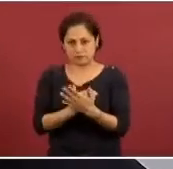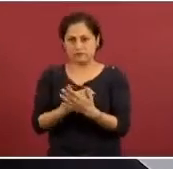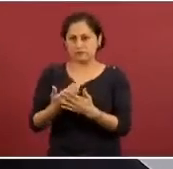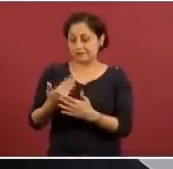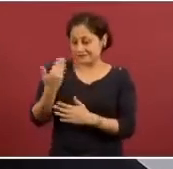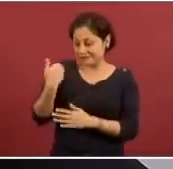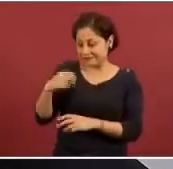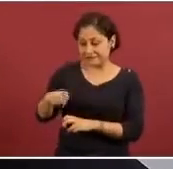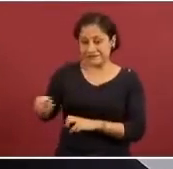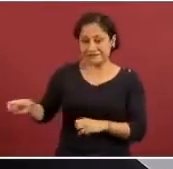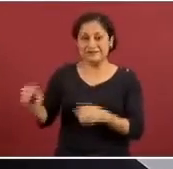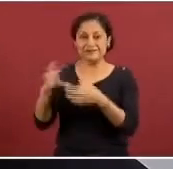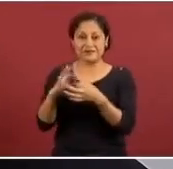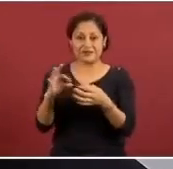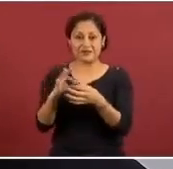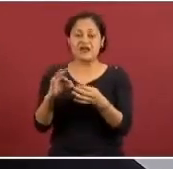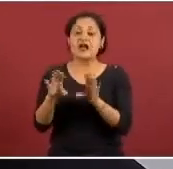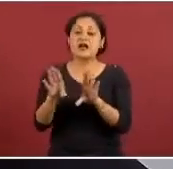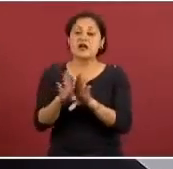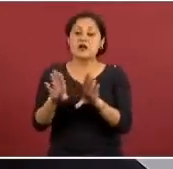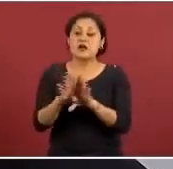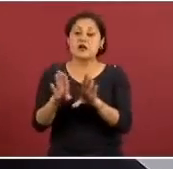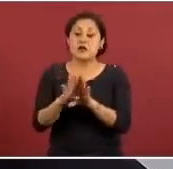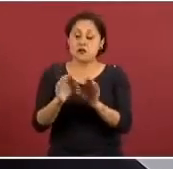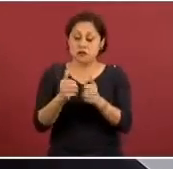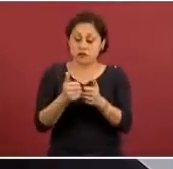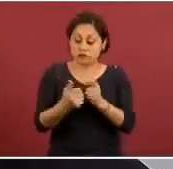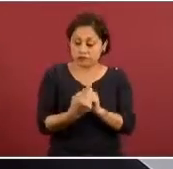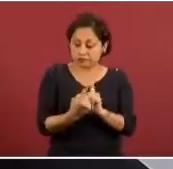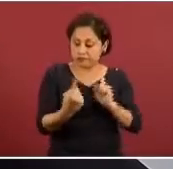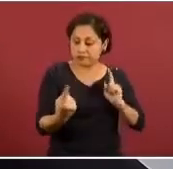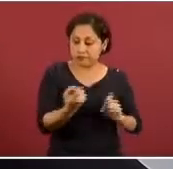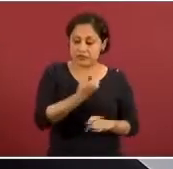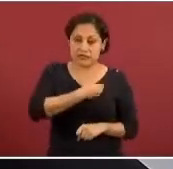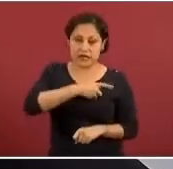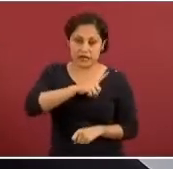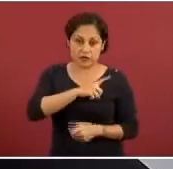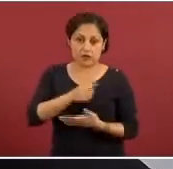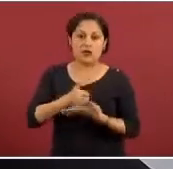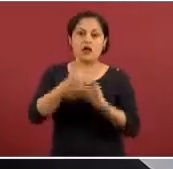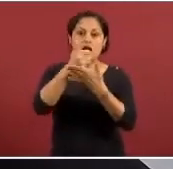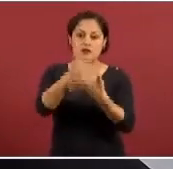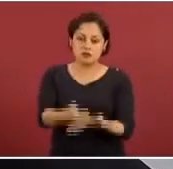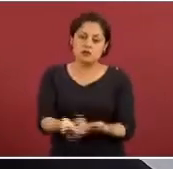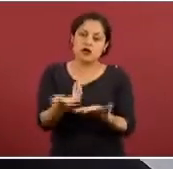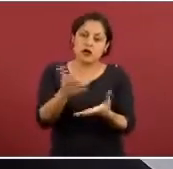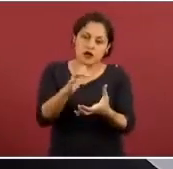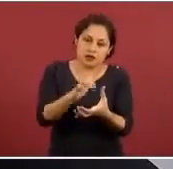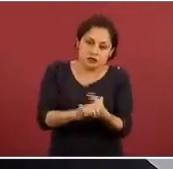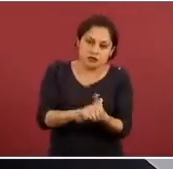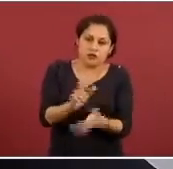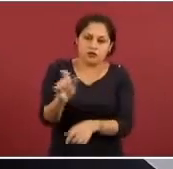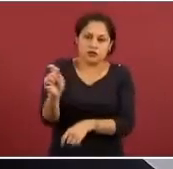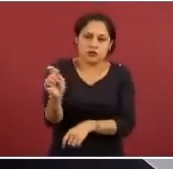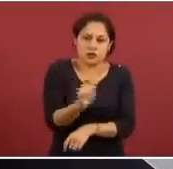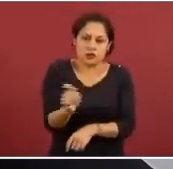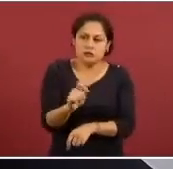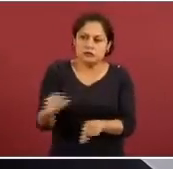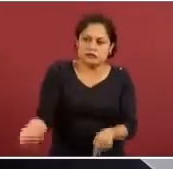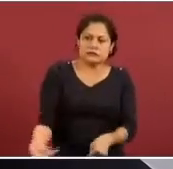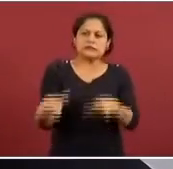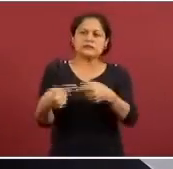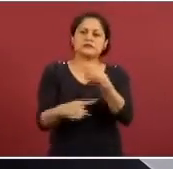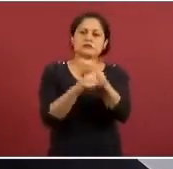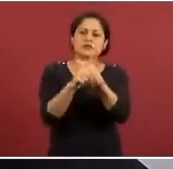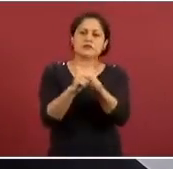sana convivencia entre las parejas, entre la familia, la resolución de conflictos y todo esto